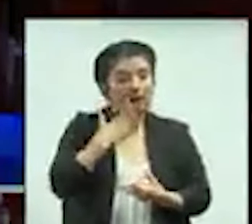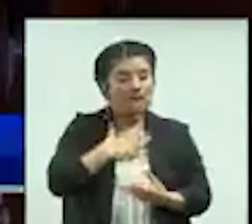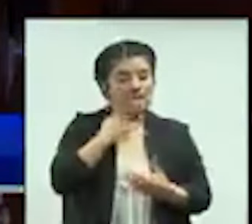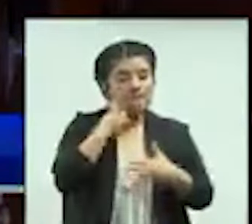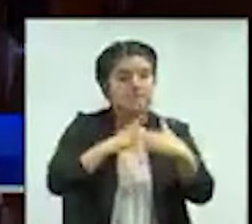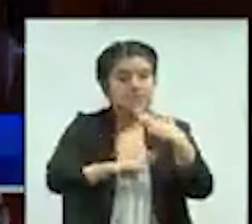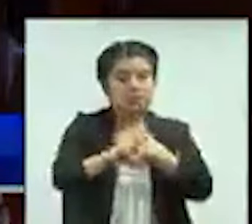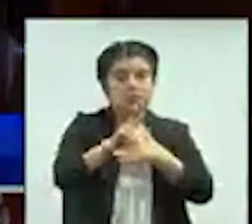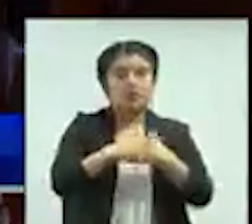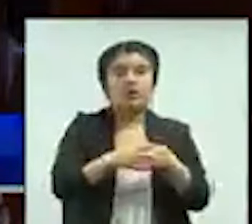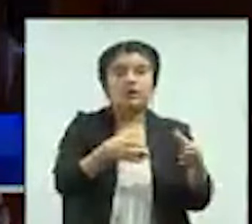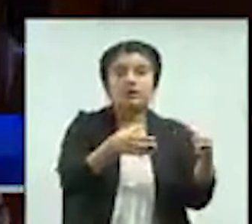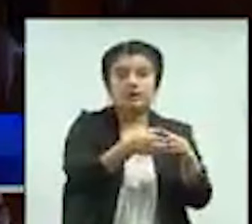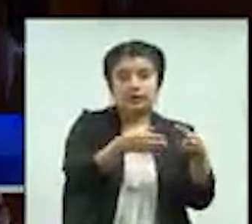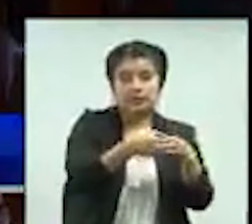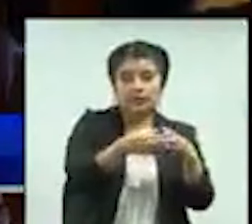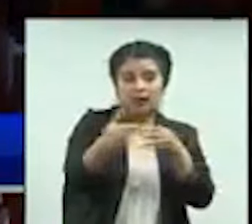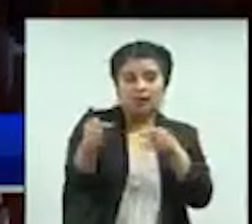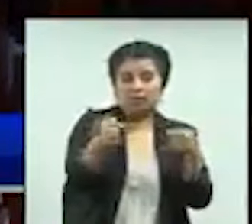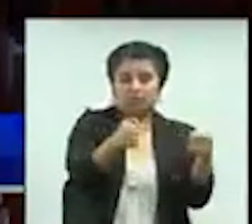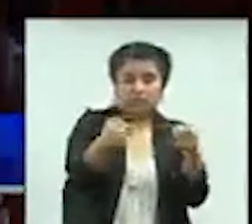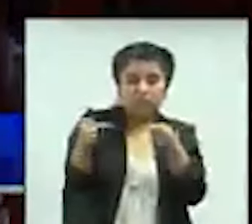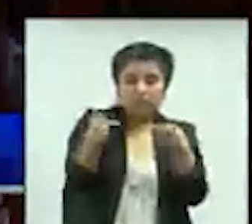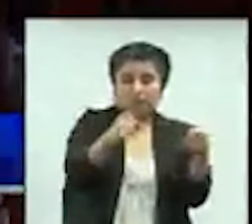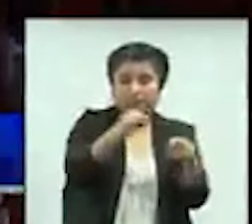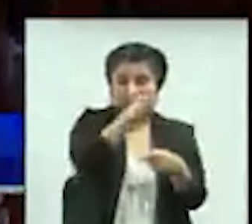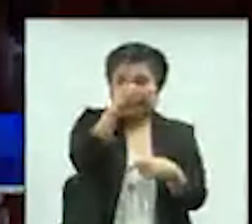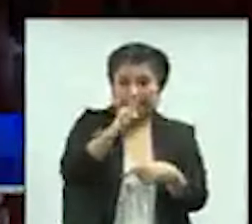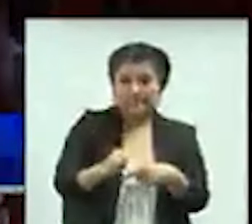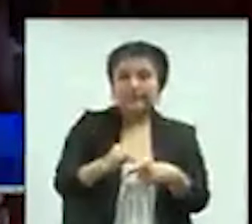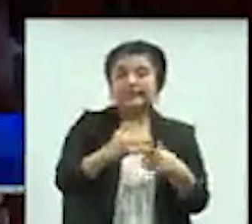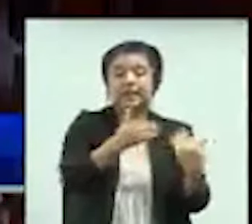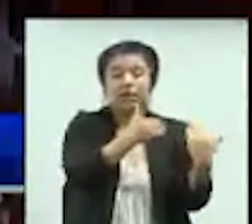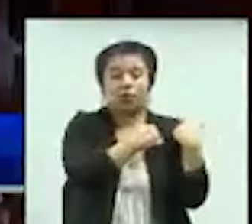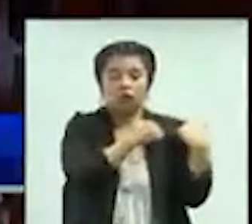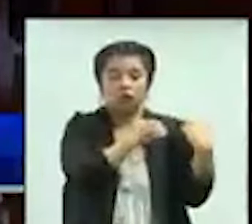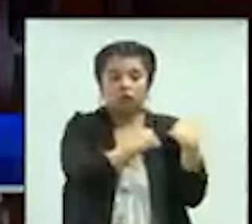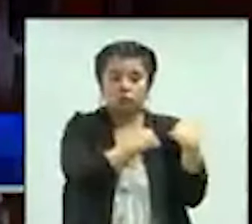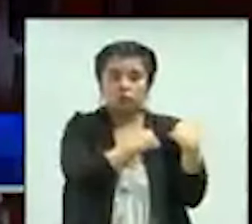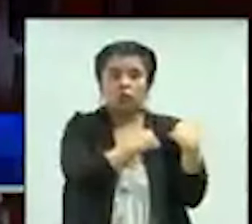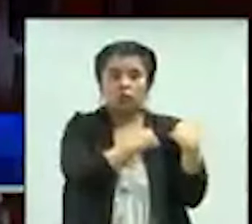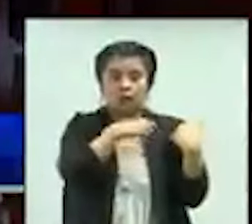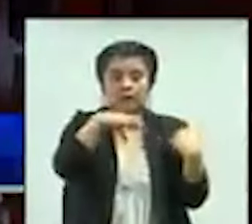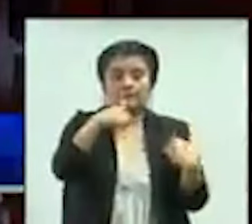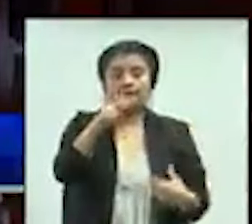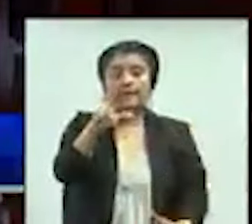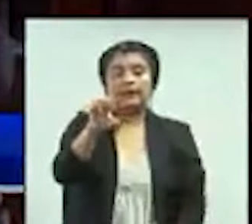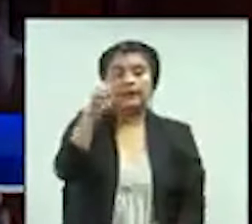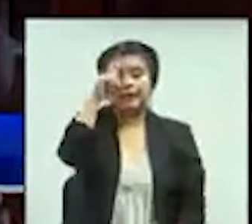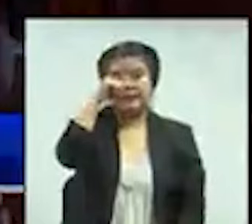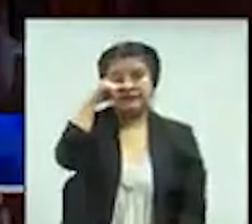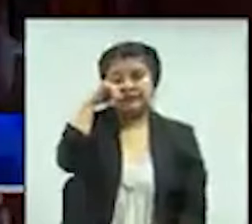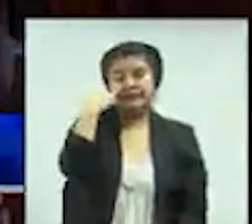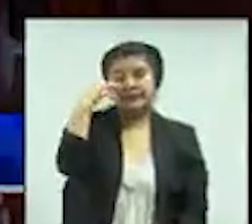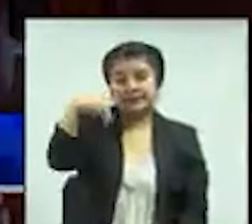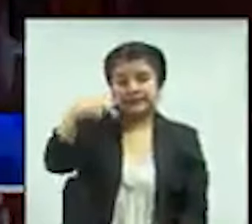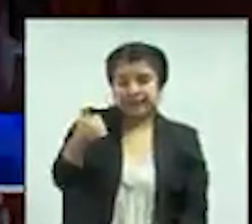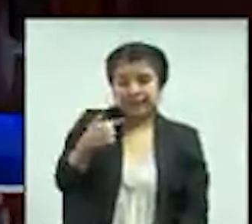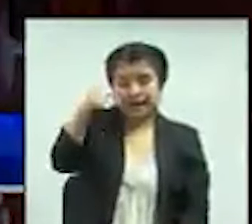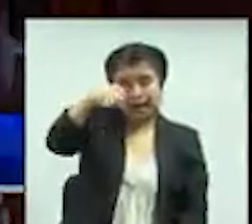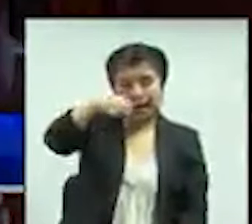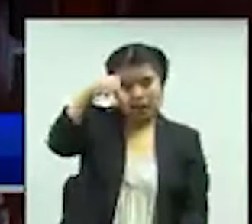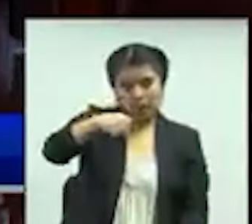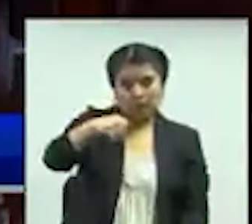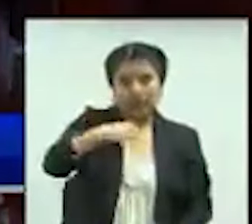del grupo terrorista Hamas, quien es quien está gobernando el territorio palestino en este momento.